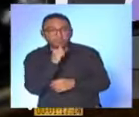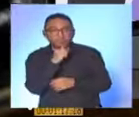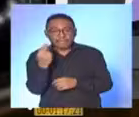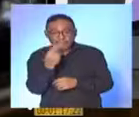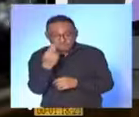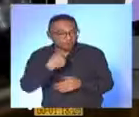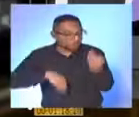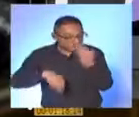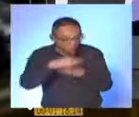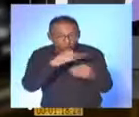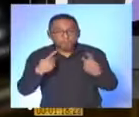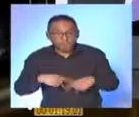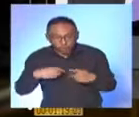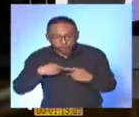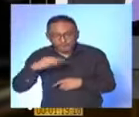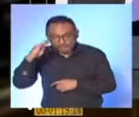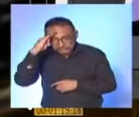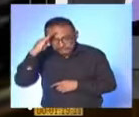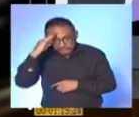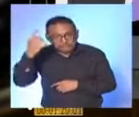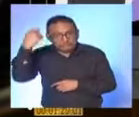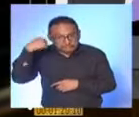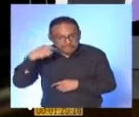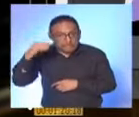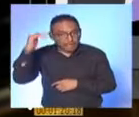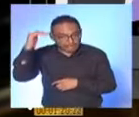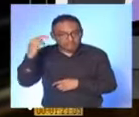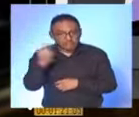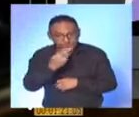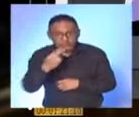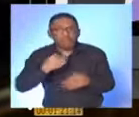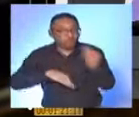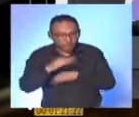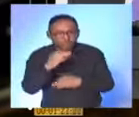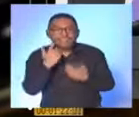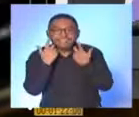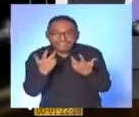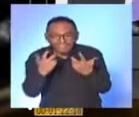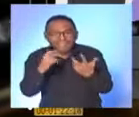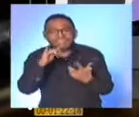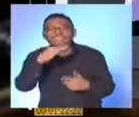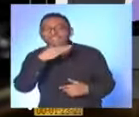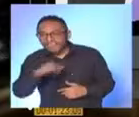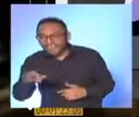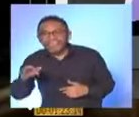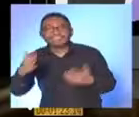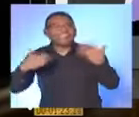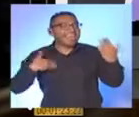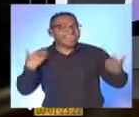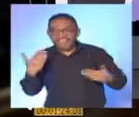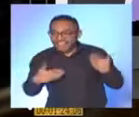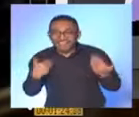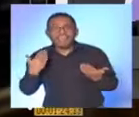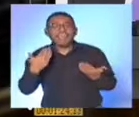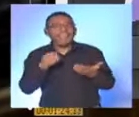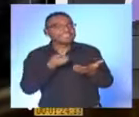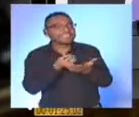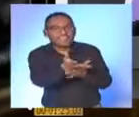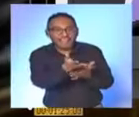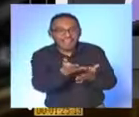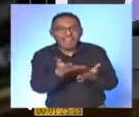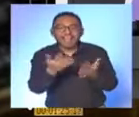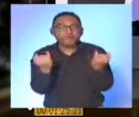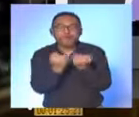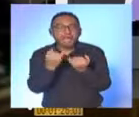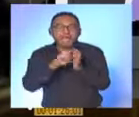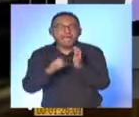conscientes. Todos tenemos ganas de salir, todos tenemos ganas de festejar, todos tenemos ganas de hacer alguna actividad de las que antes se